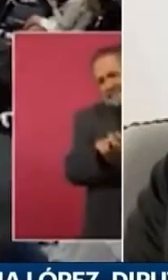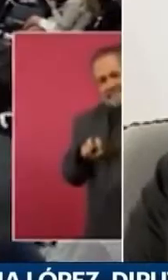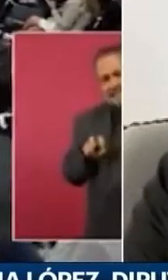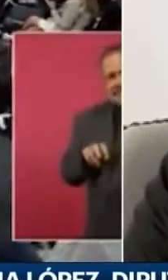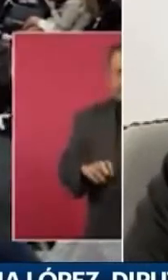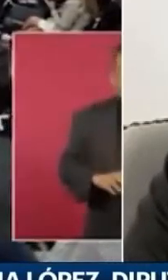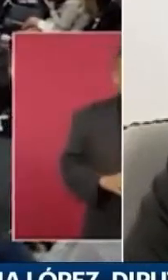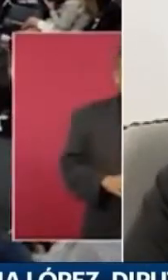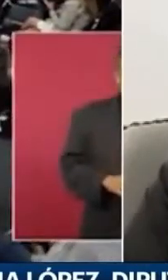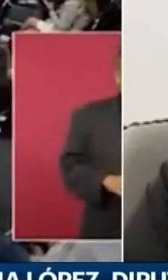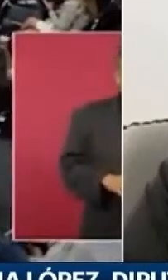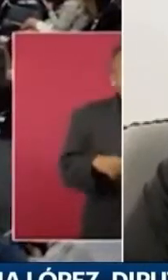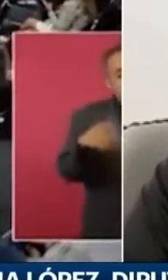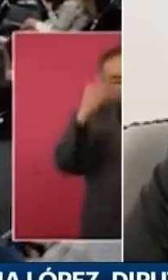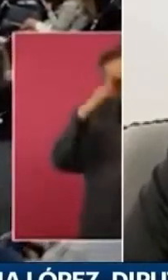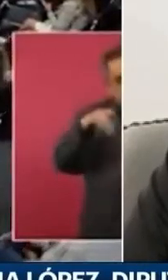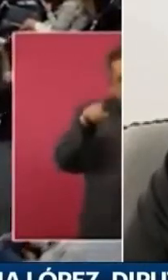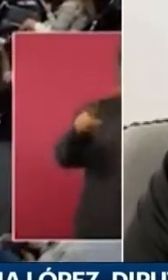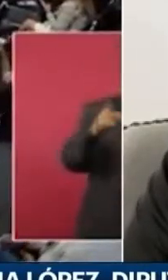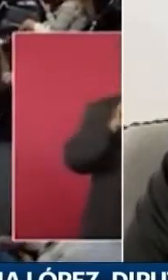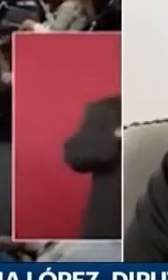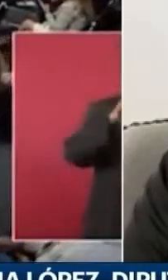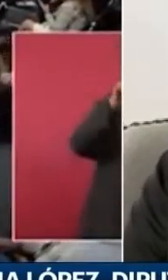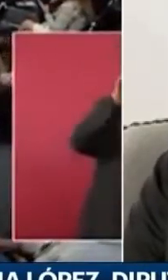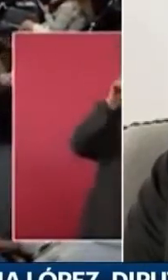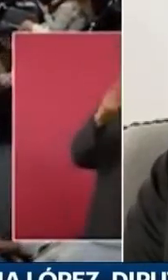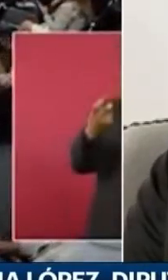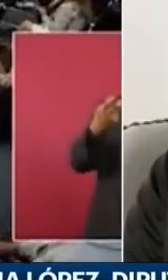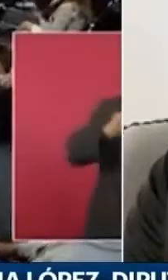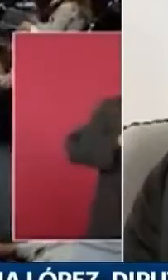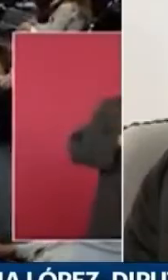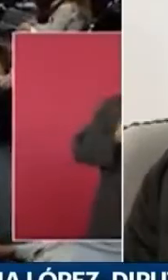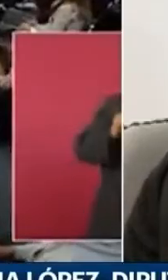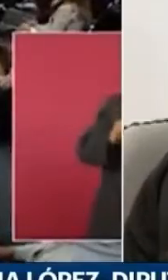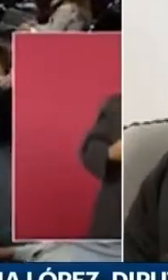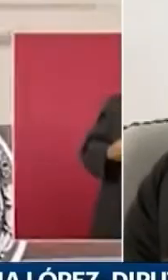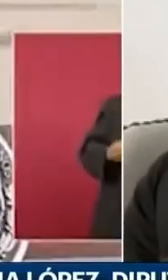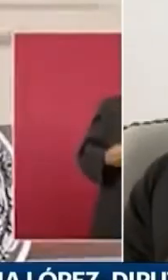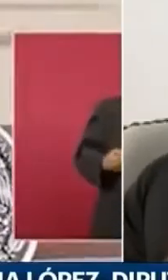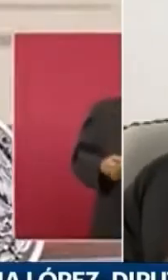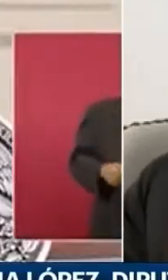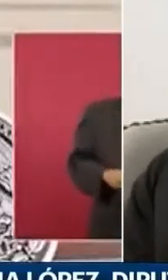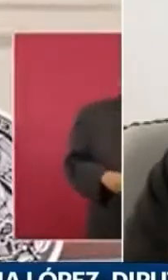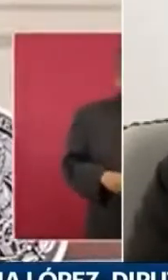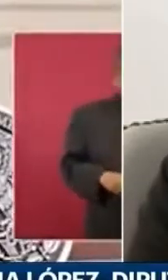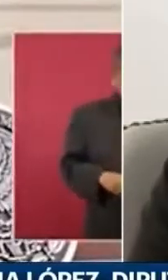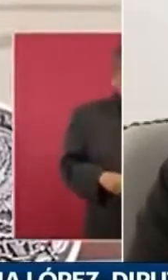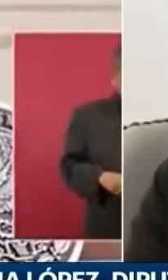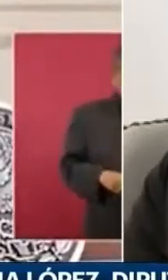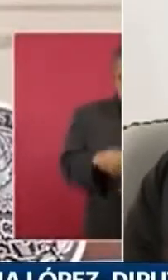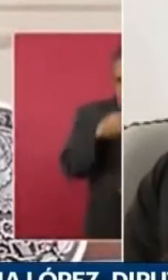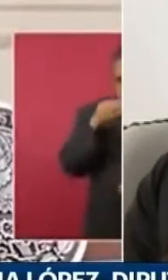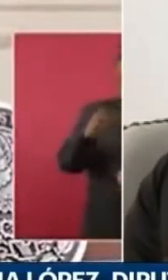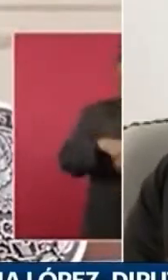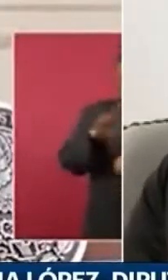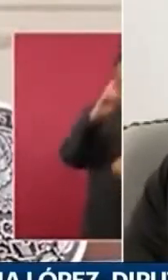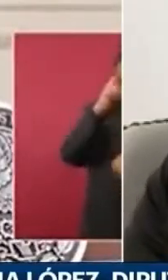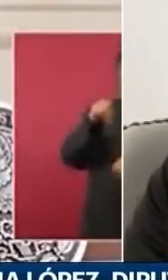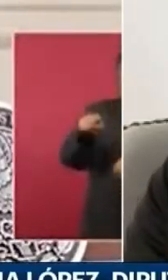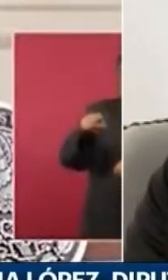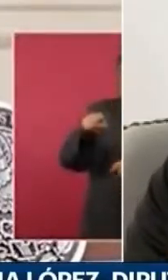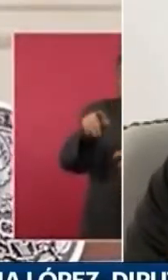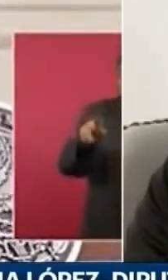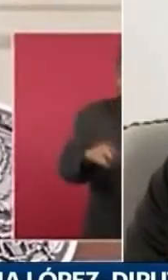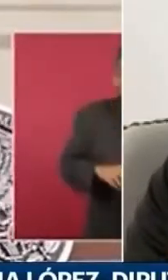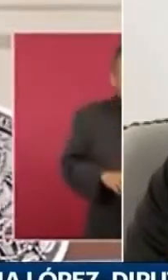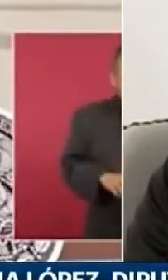mesas de diálogo? A ver, me imagino que hay cosas que tenían en común, que tenemos en común en el ámbito económico y comercial, porque de eso se